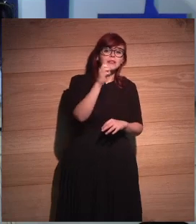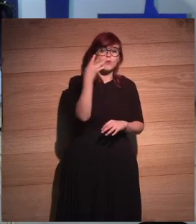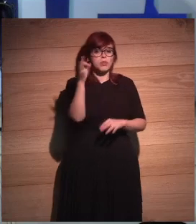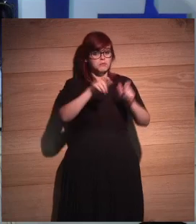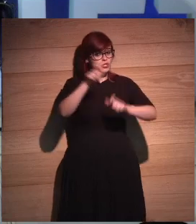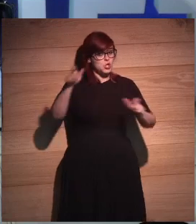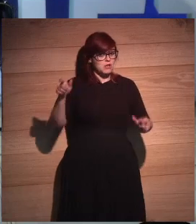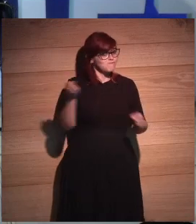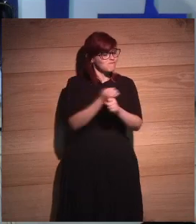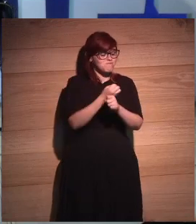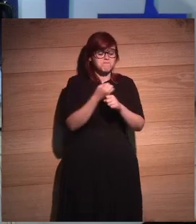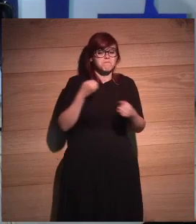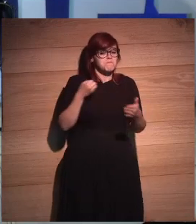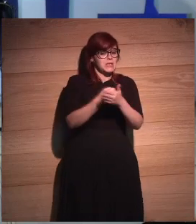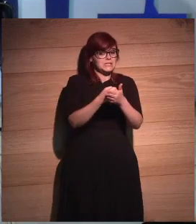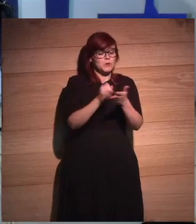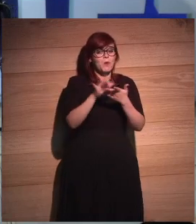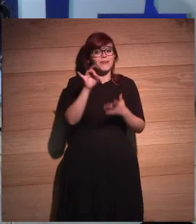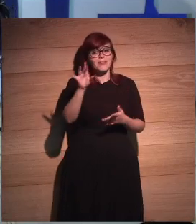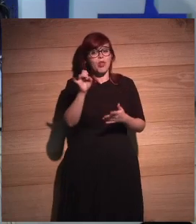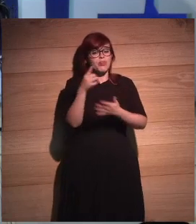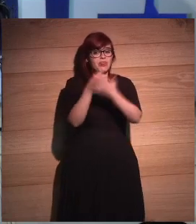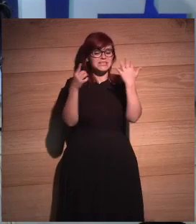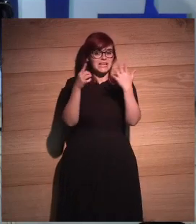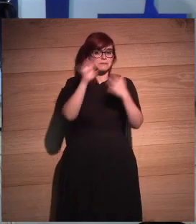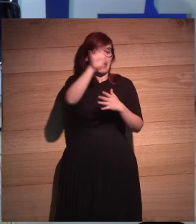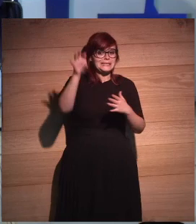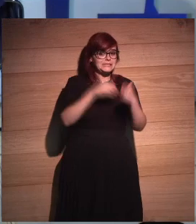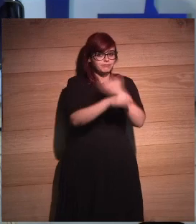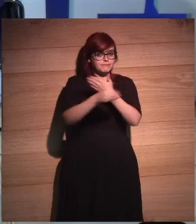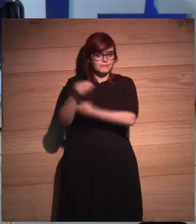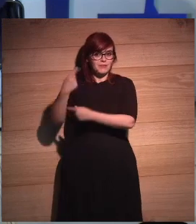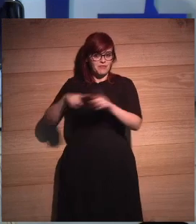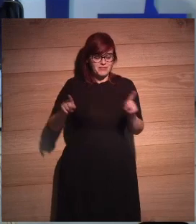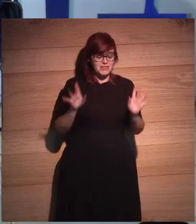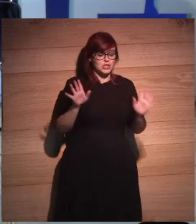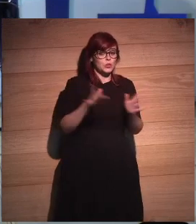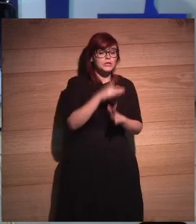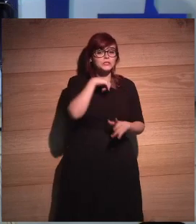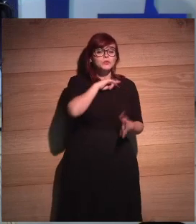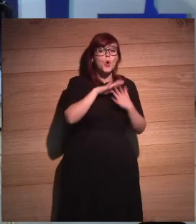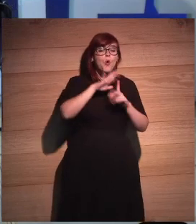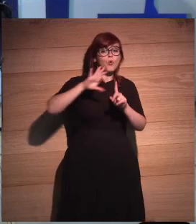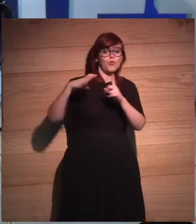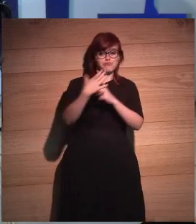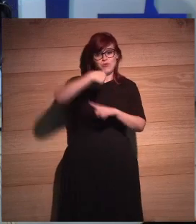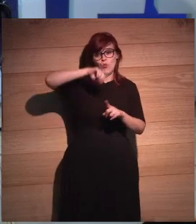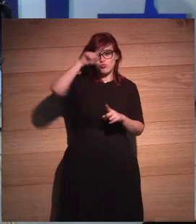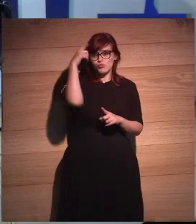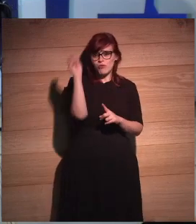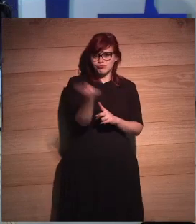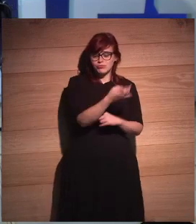40 personas, pero normalmente tenemos unas 15 16 nacionalidades, para que os hagáis una idea. Y en nuestro contexto multicultural,